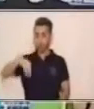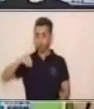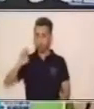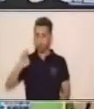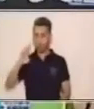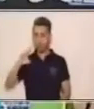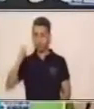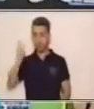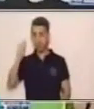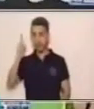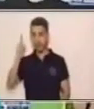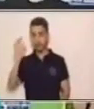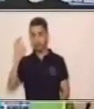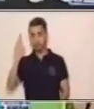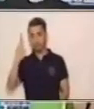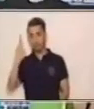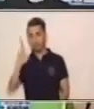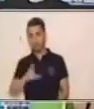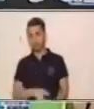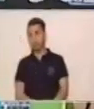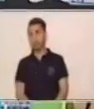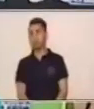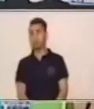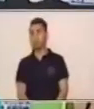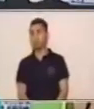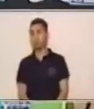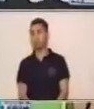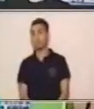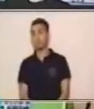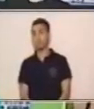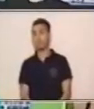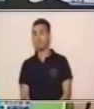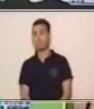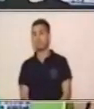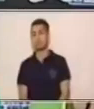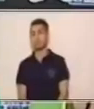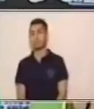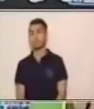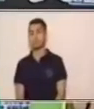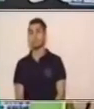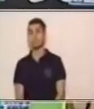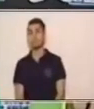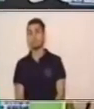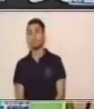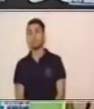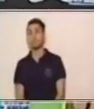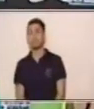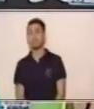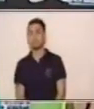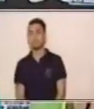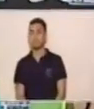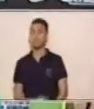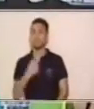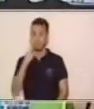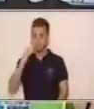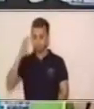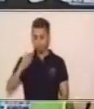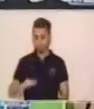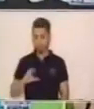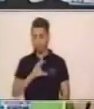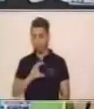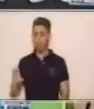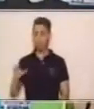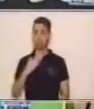Ah, muy bien, ya lo observaste. Y se llama numerador. ¿Sí? Por lo tanto, el número de